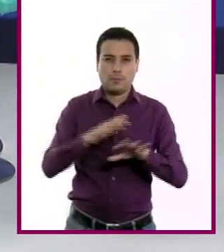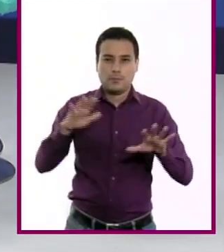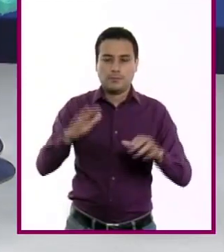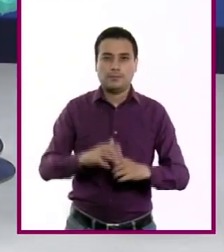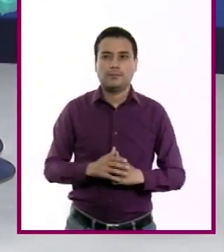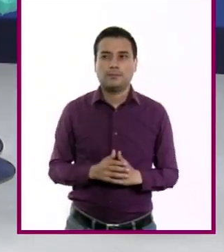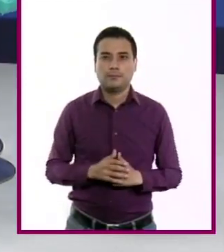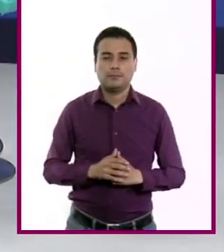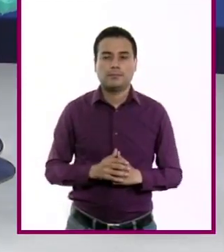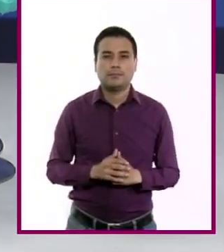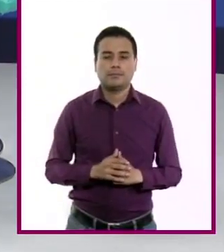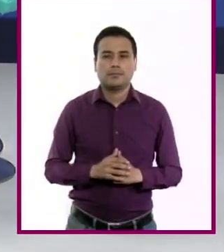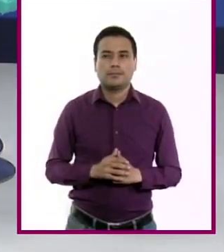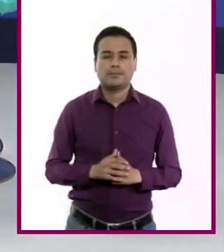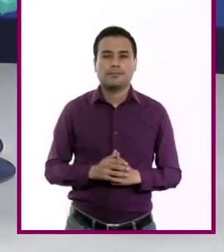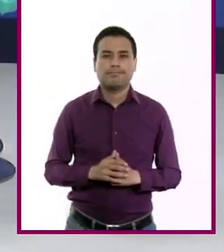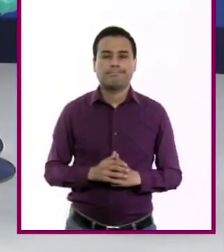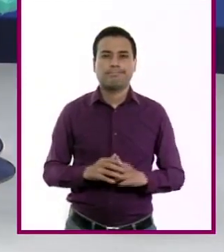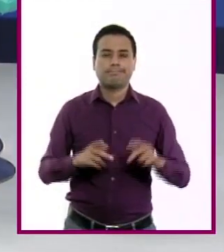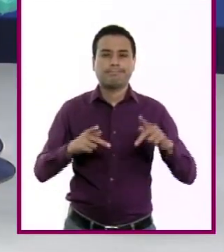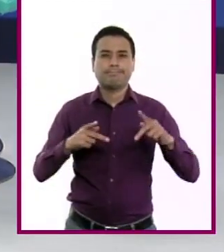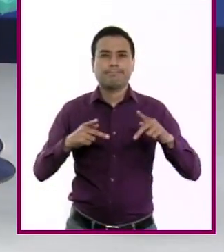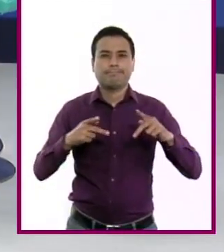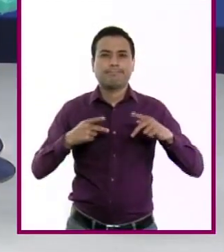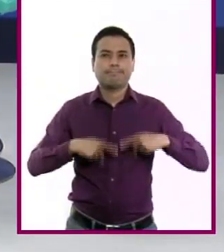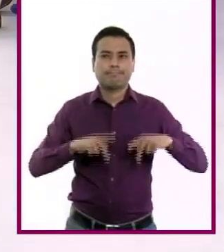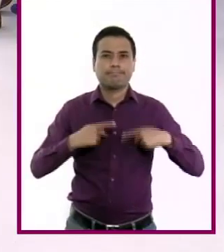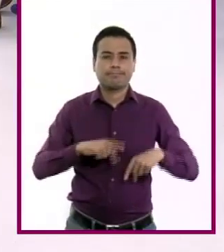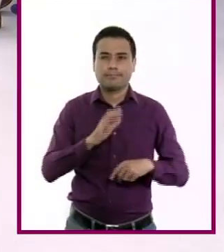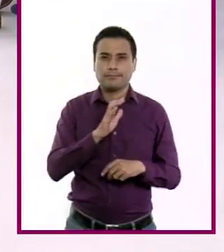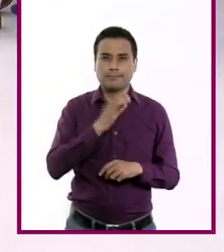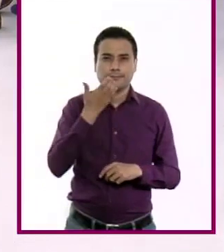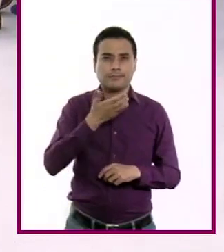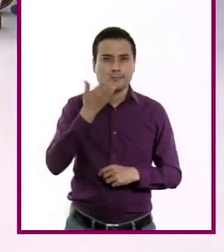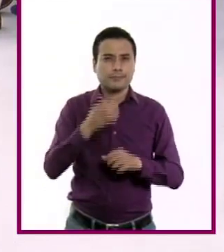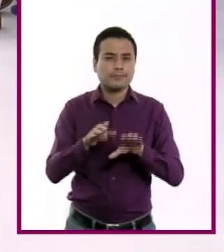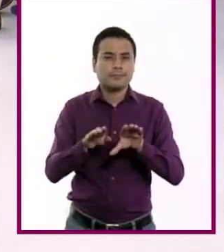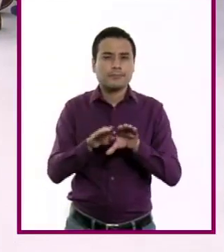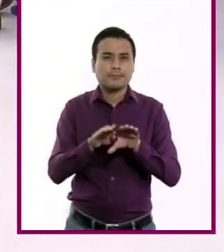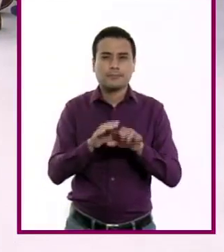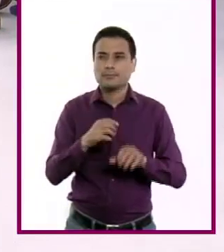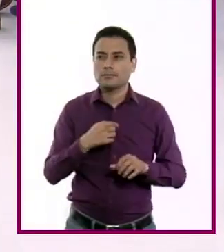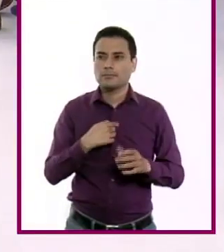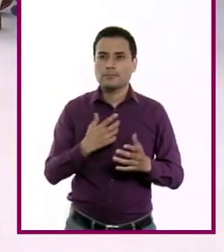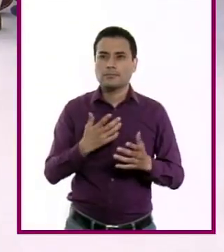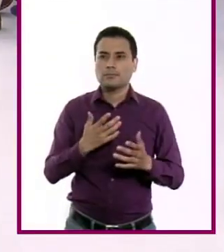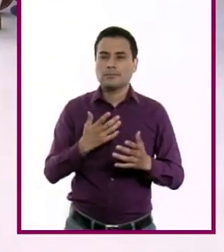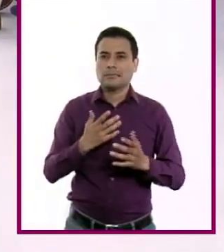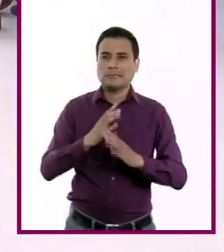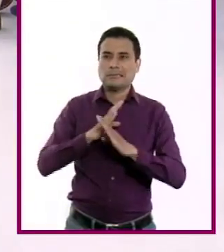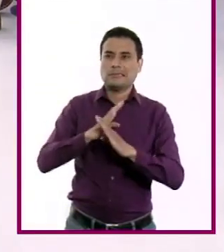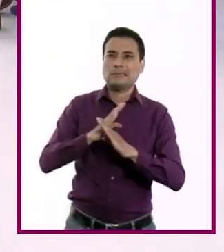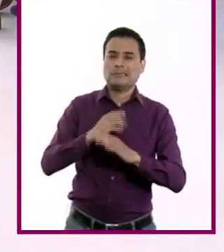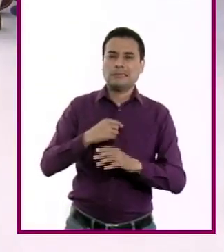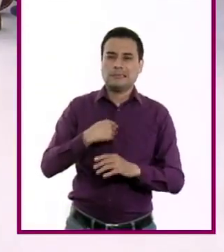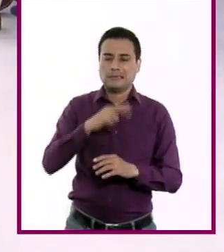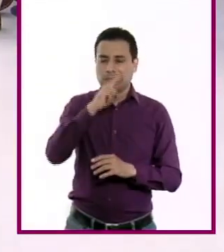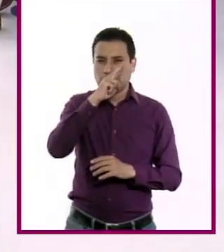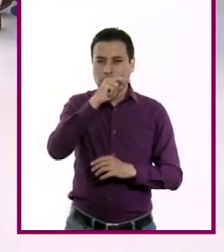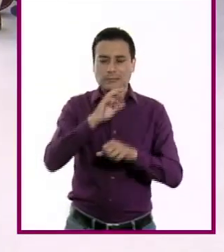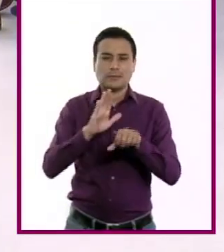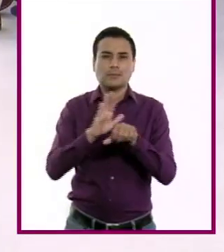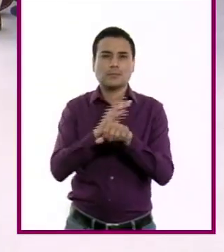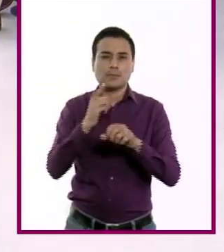los motivos porque las personas se sientan vulnerables ante este tipo de amenazas informáticas? Yo siento que por